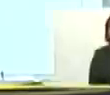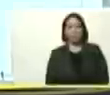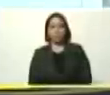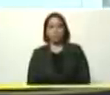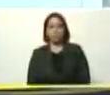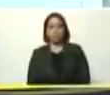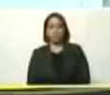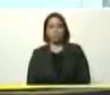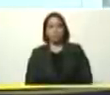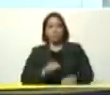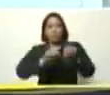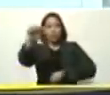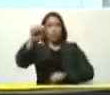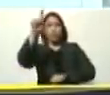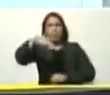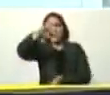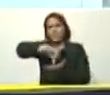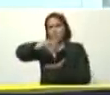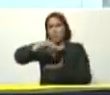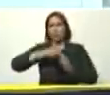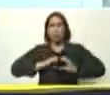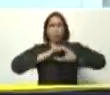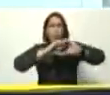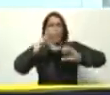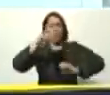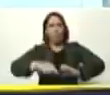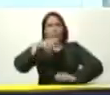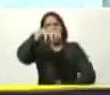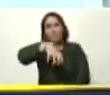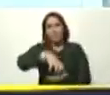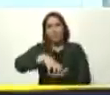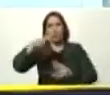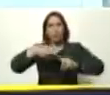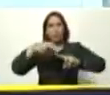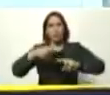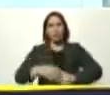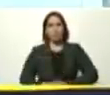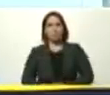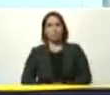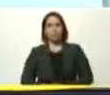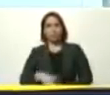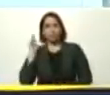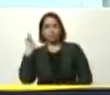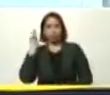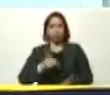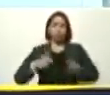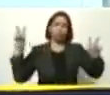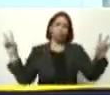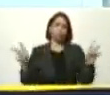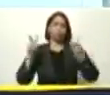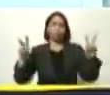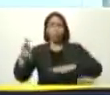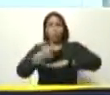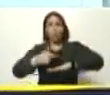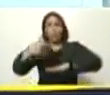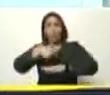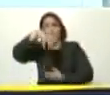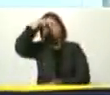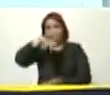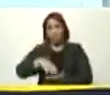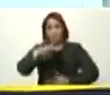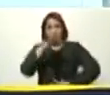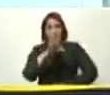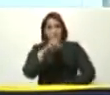el mero centro del corazón del estado Táchira llega el victorioso gobernador